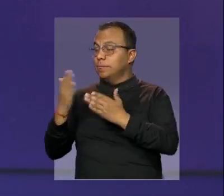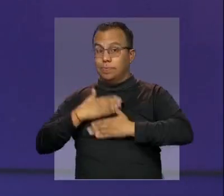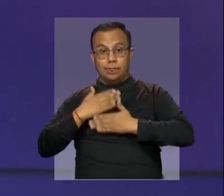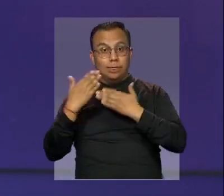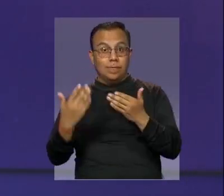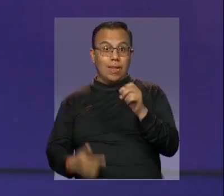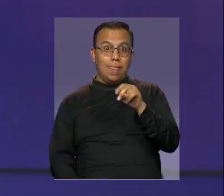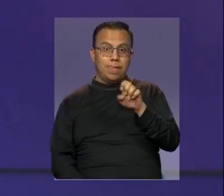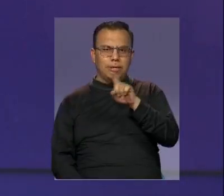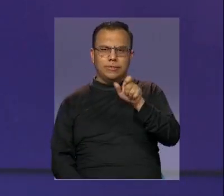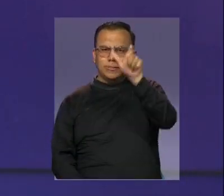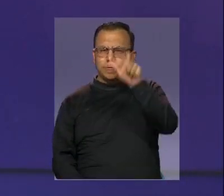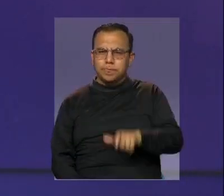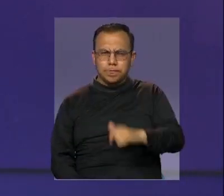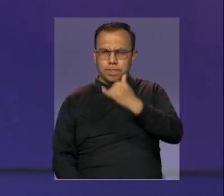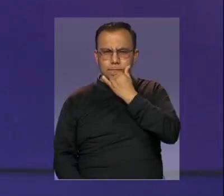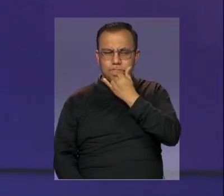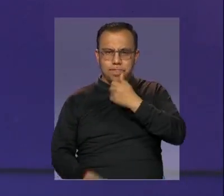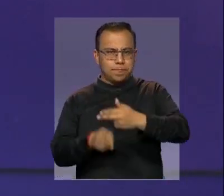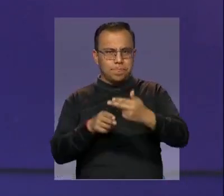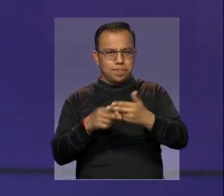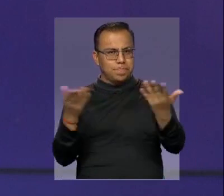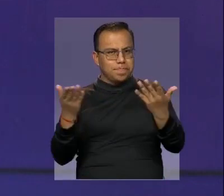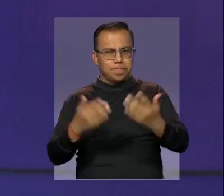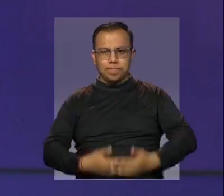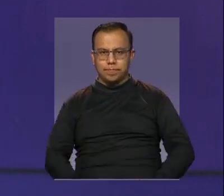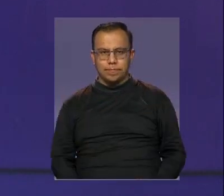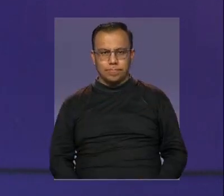Andrés y le vamos a preguntar qué es lo más reciente. Lo escuchamos.